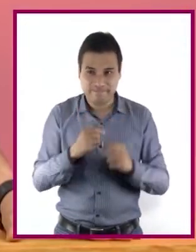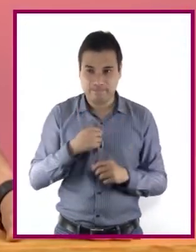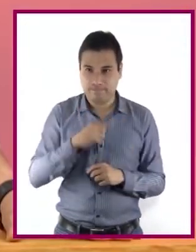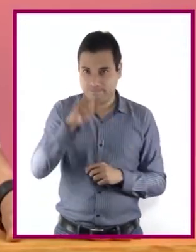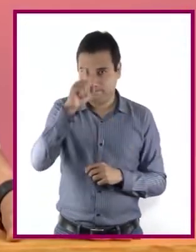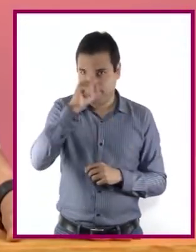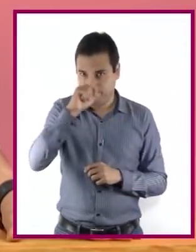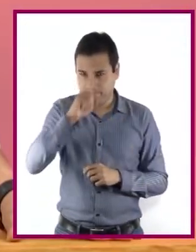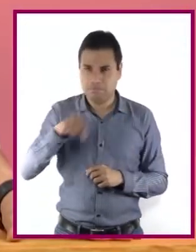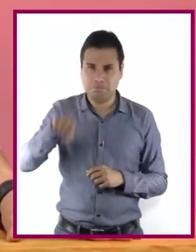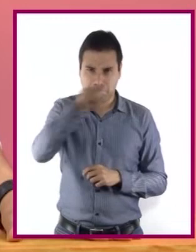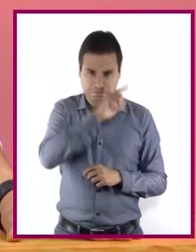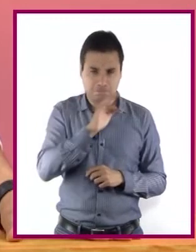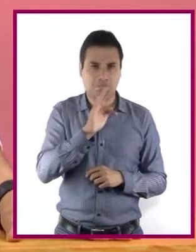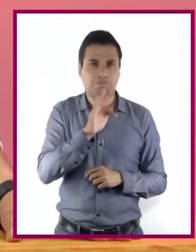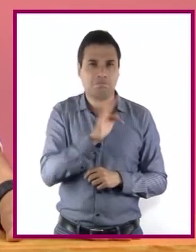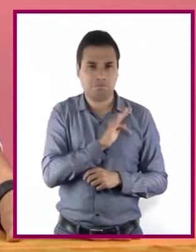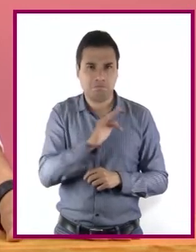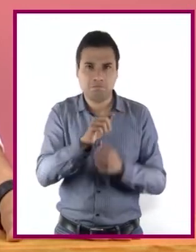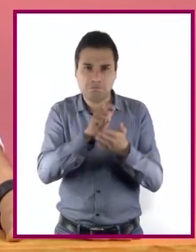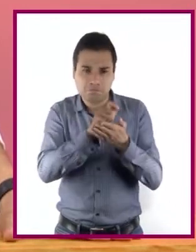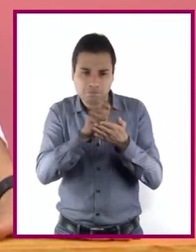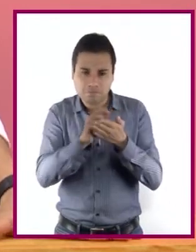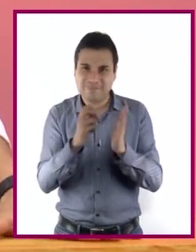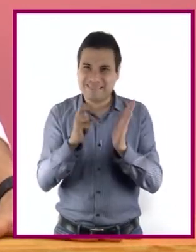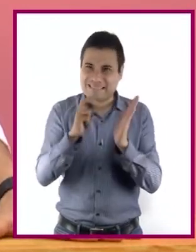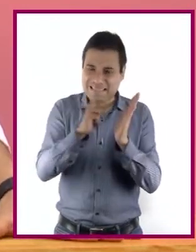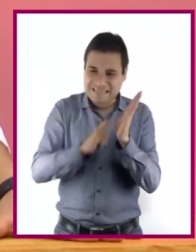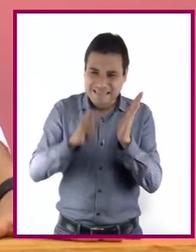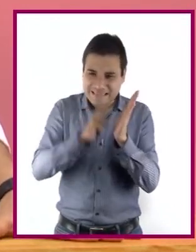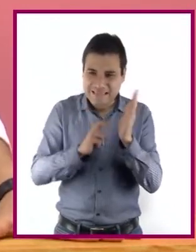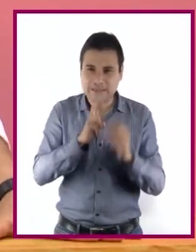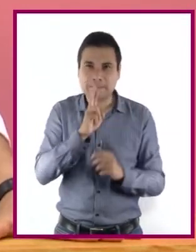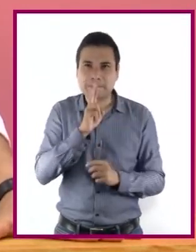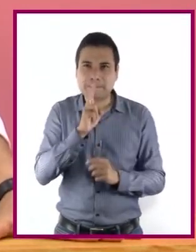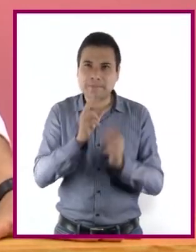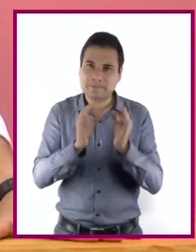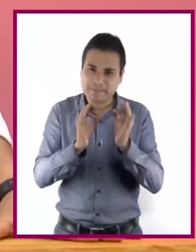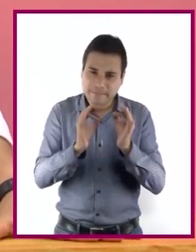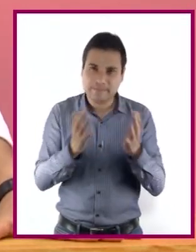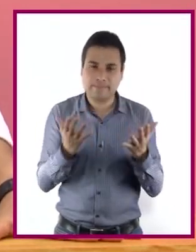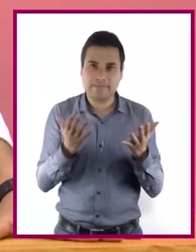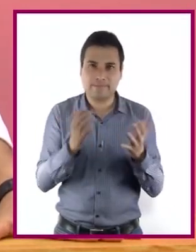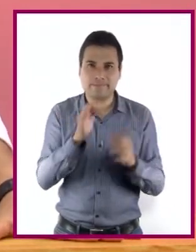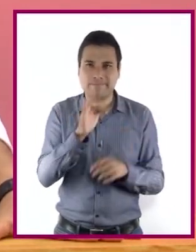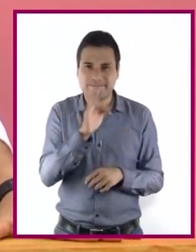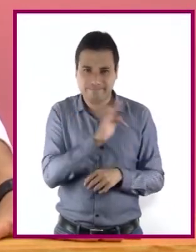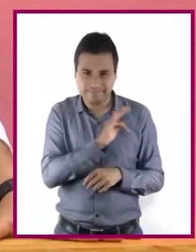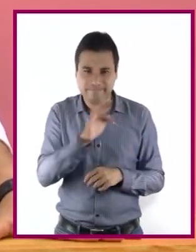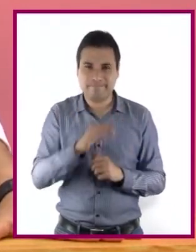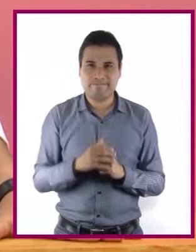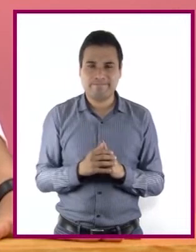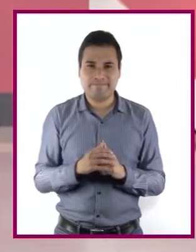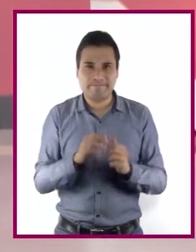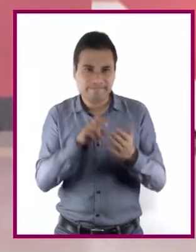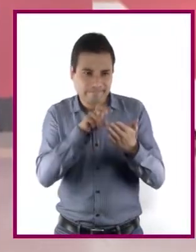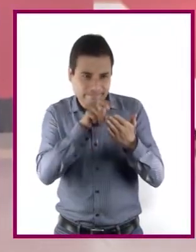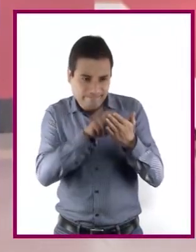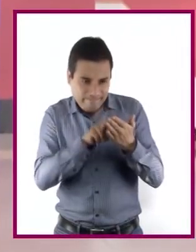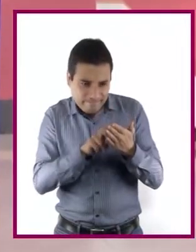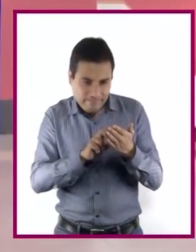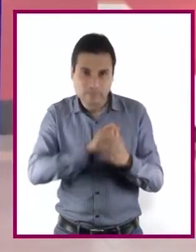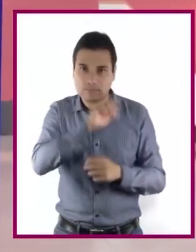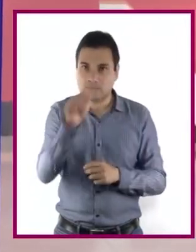sugerimos hacer una limpieza a su trabajo. Aprieten las tuercas, parchen los huecos. denle una barnizada a su libreto y realicen una